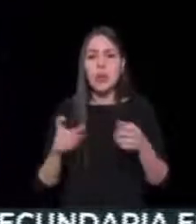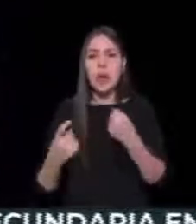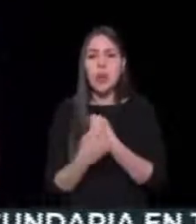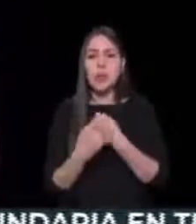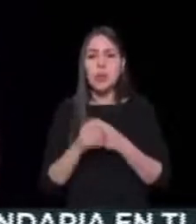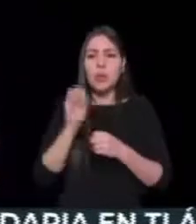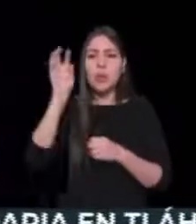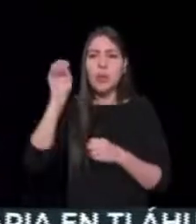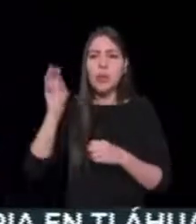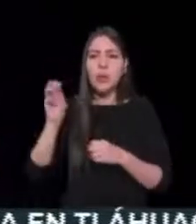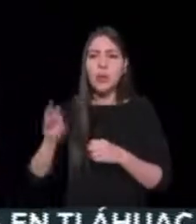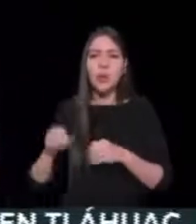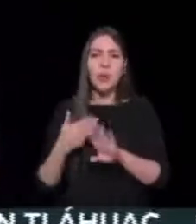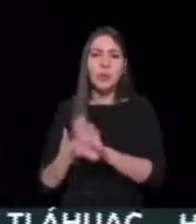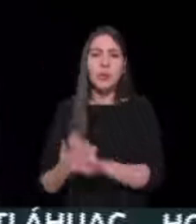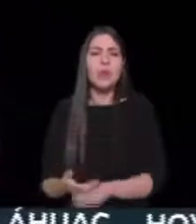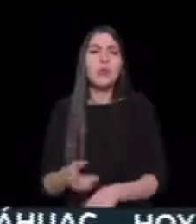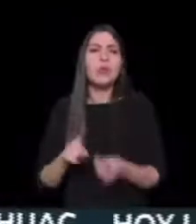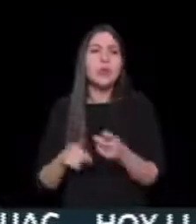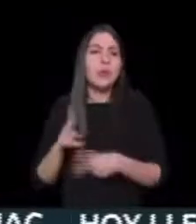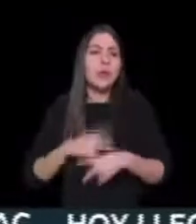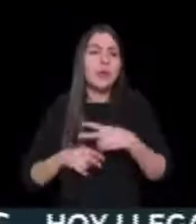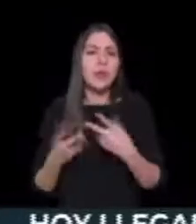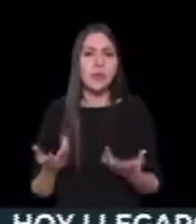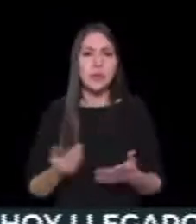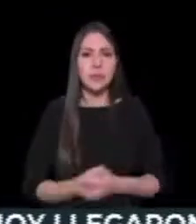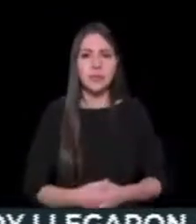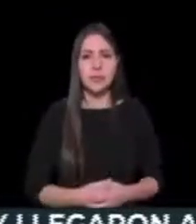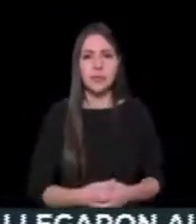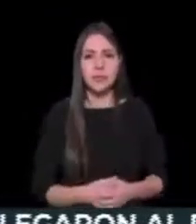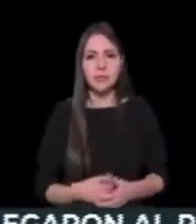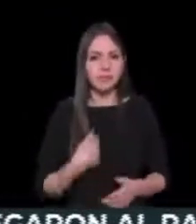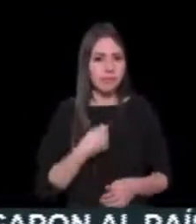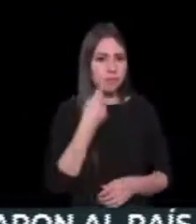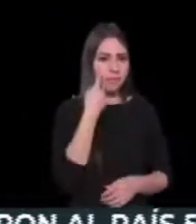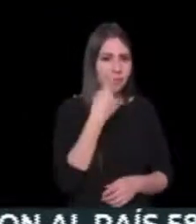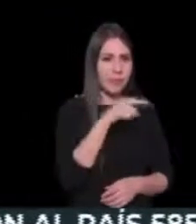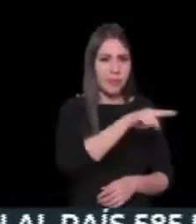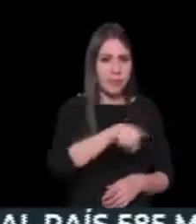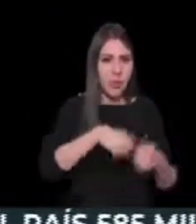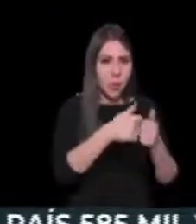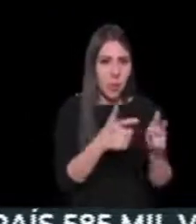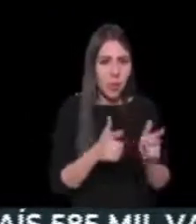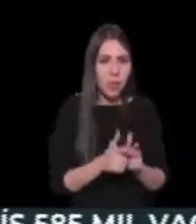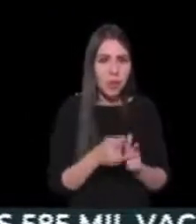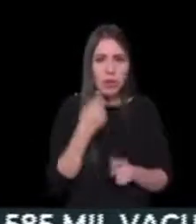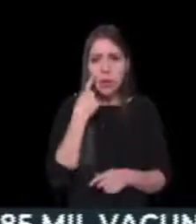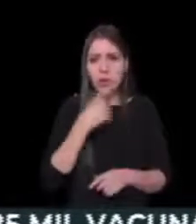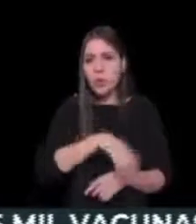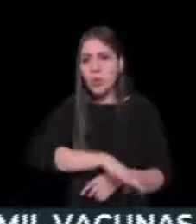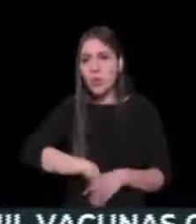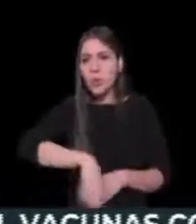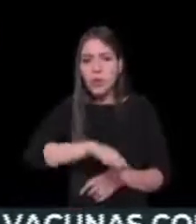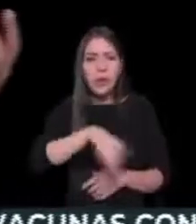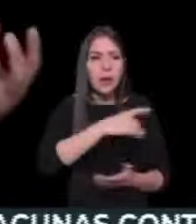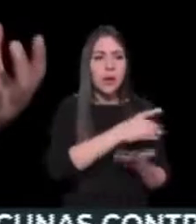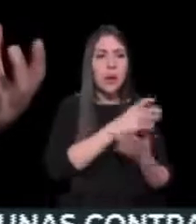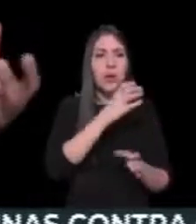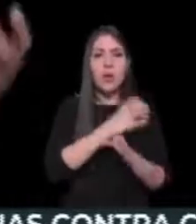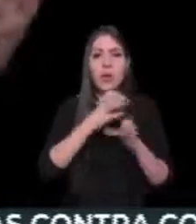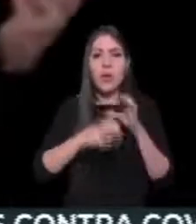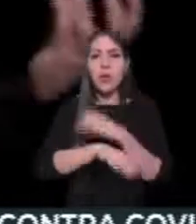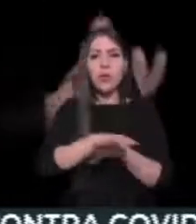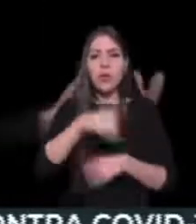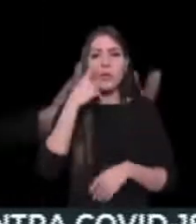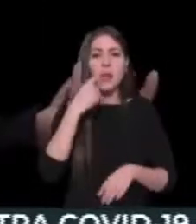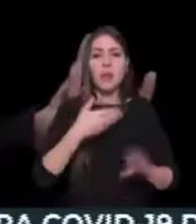más importante, ¿sabes? Lo que veo principalmente aquí es que estos grupos están cazando no solamente cosas que puedan comprometer al doctor